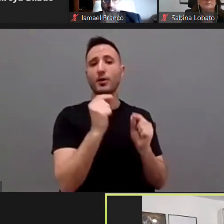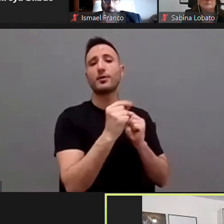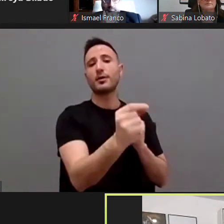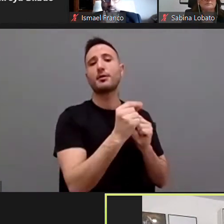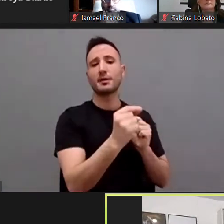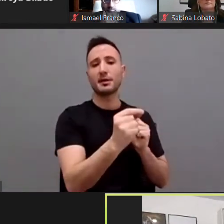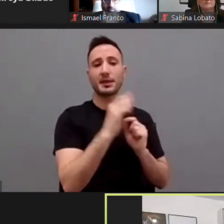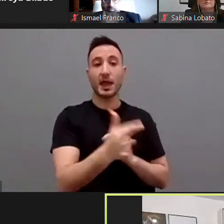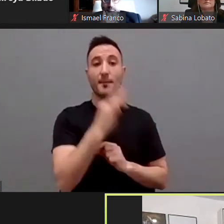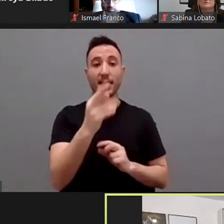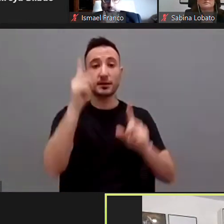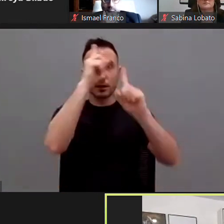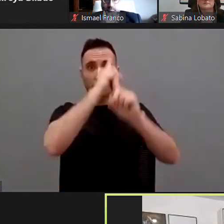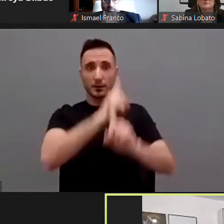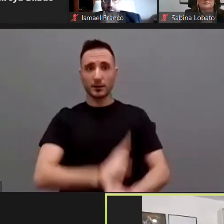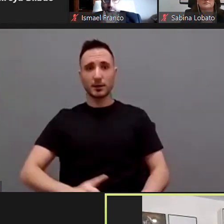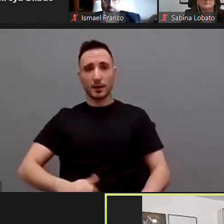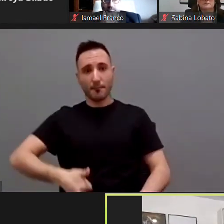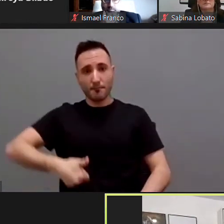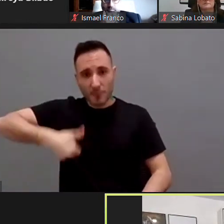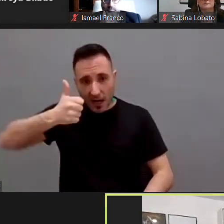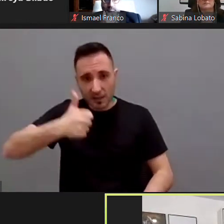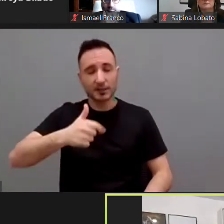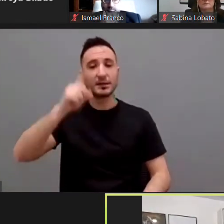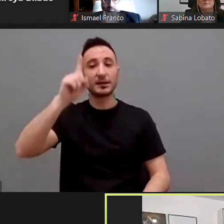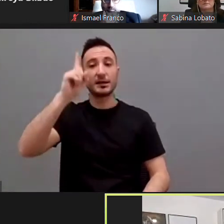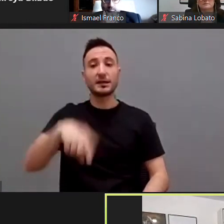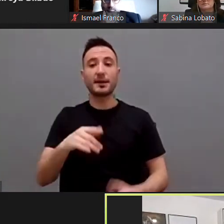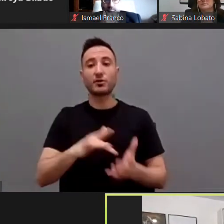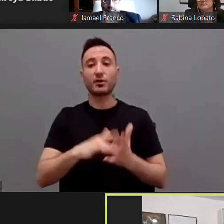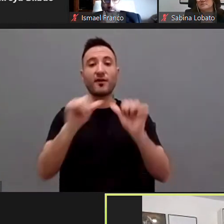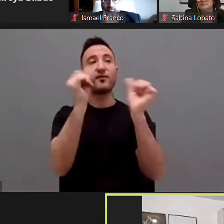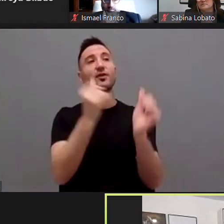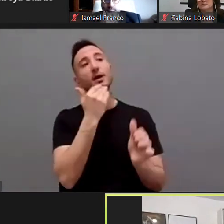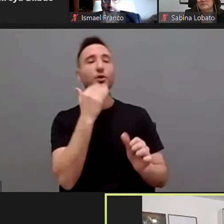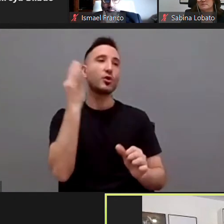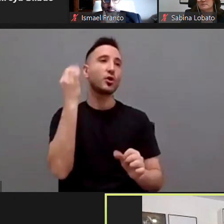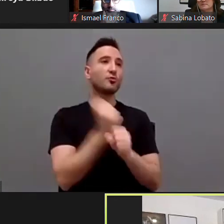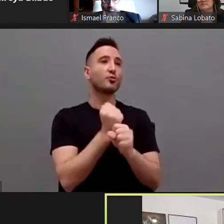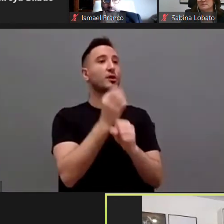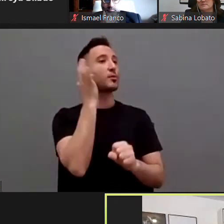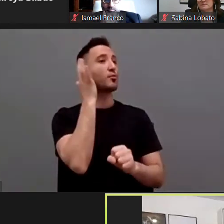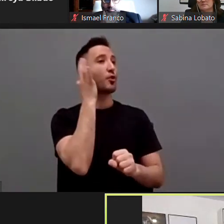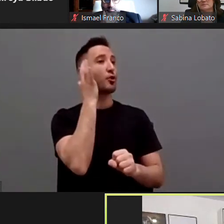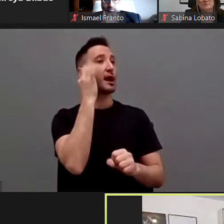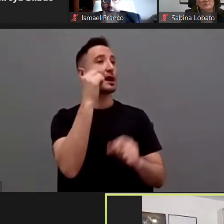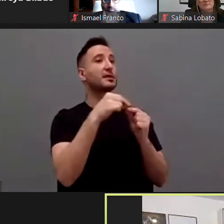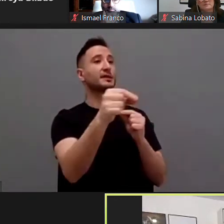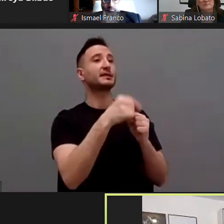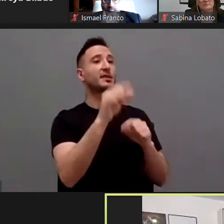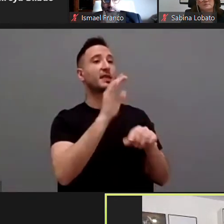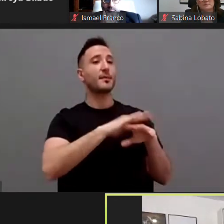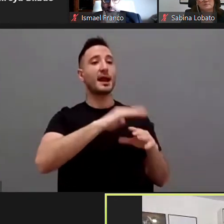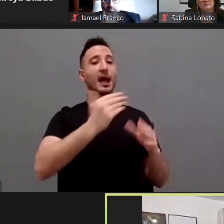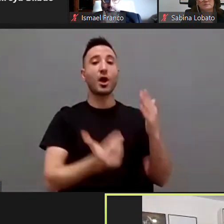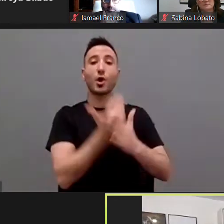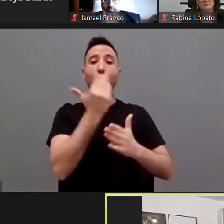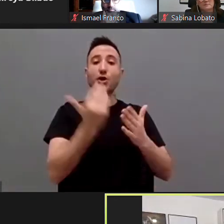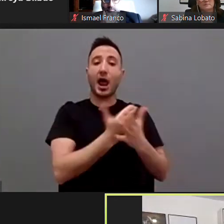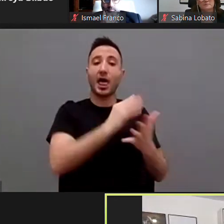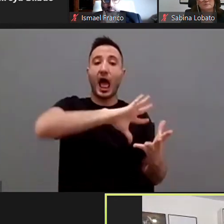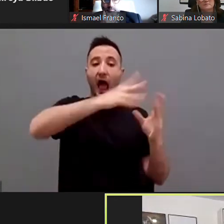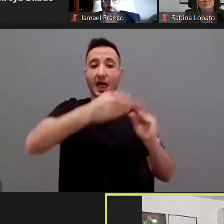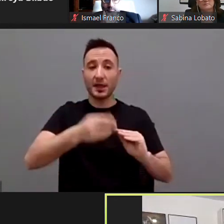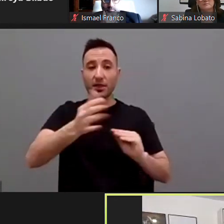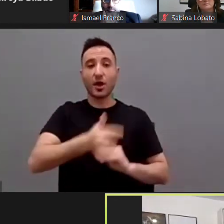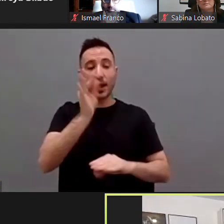invisibilice más todavía y se entienda que esa mujer teletrabaja para poder adaptar su jornada, para poder cuidar y para poder mientras poner una